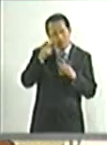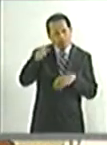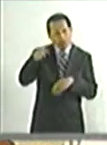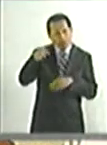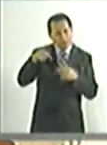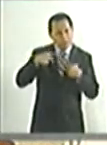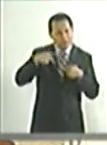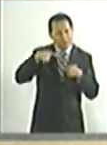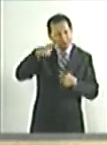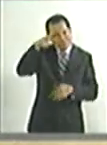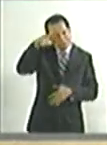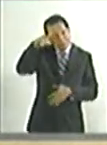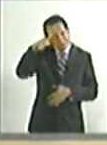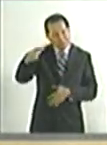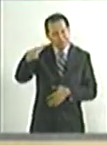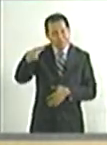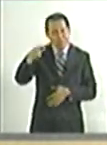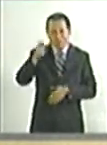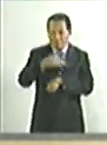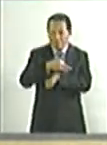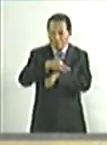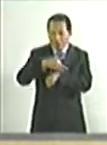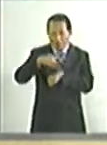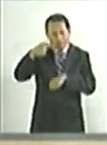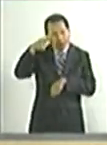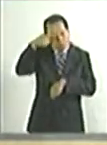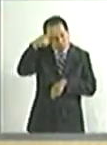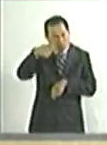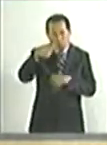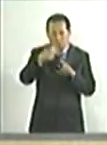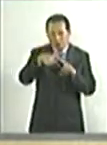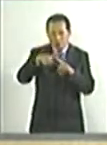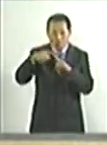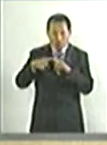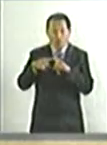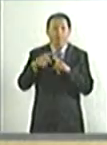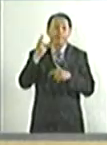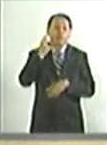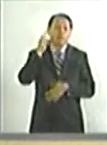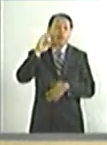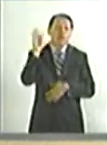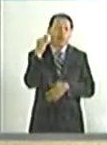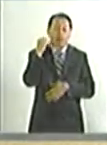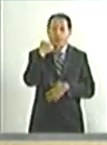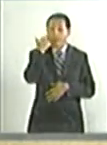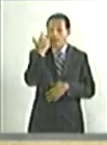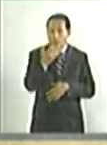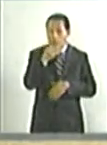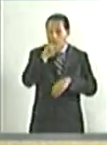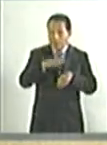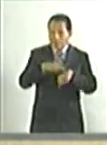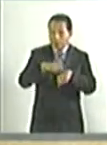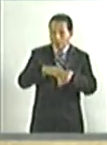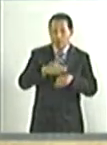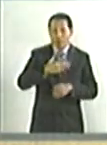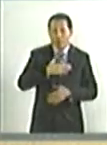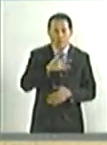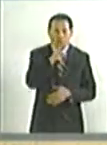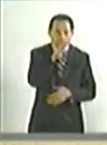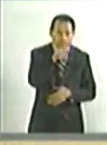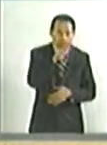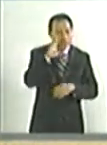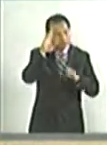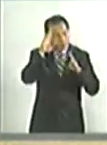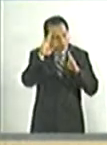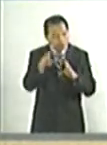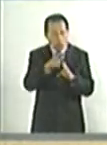localizada la persona, que se tiene a la familia. Como diputado federal, quiero señalar mi preocupación y mi